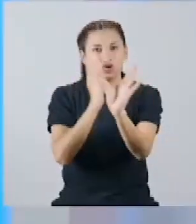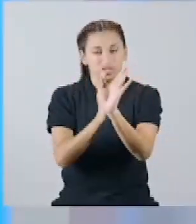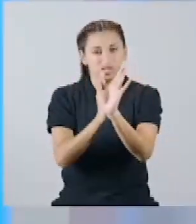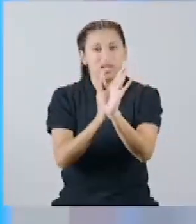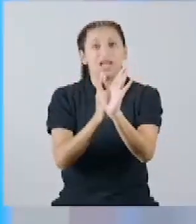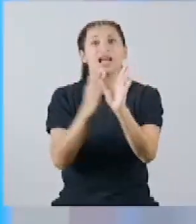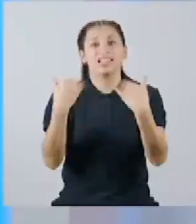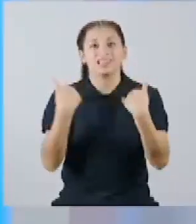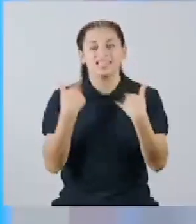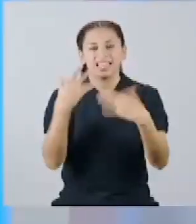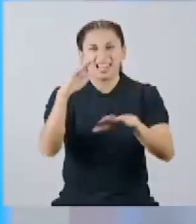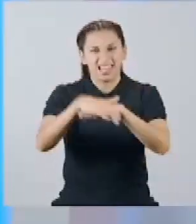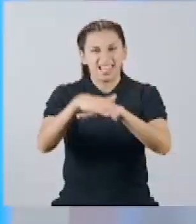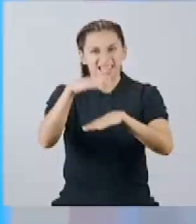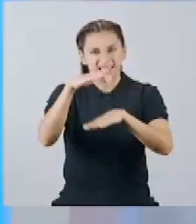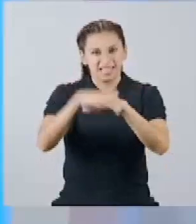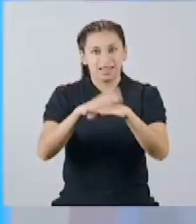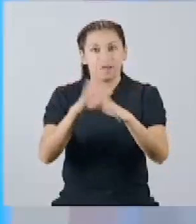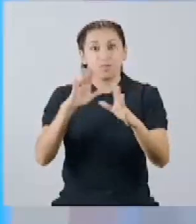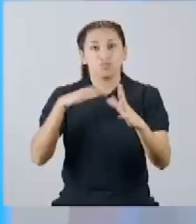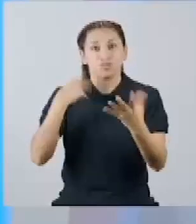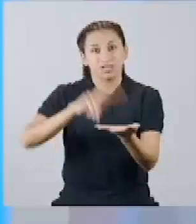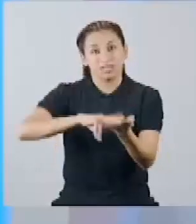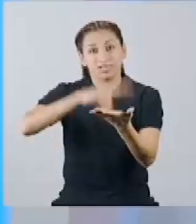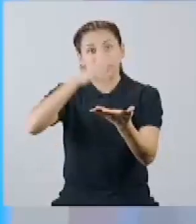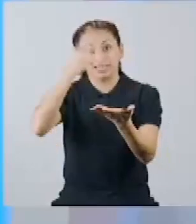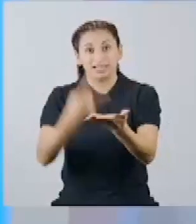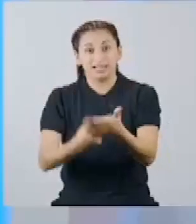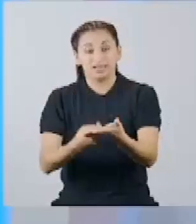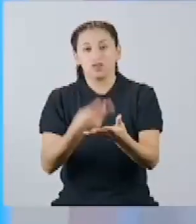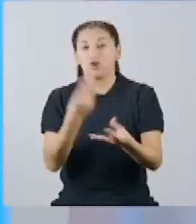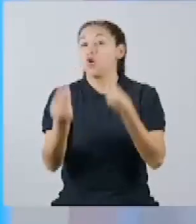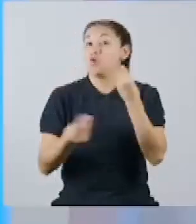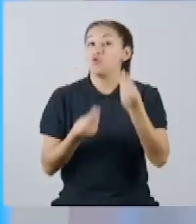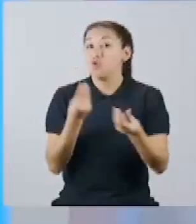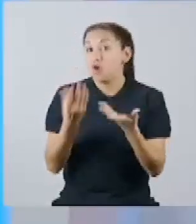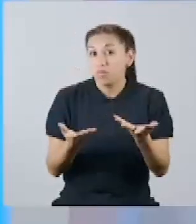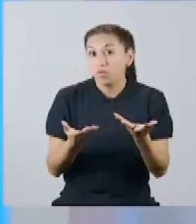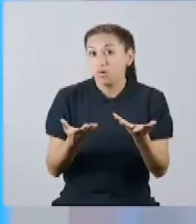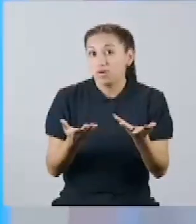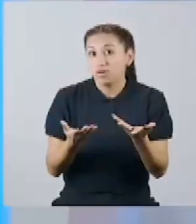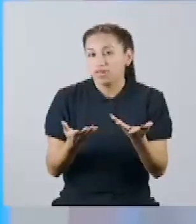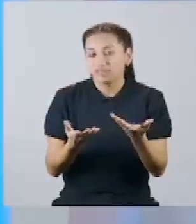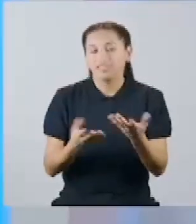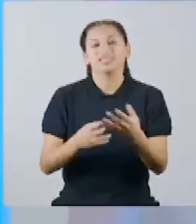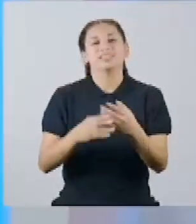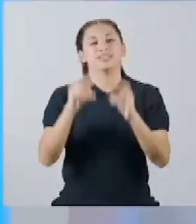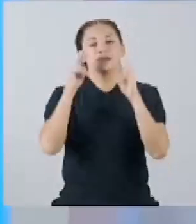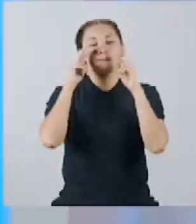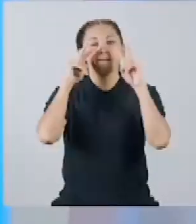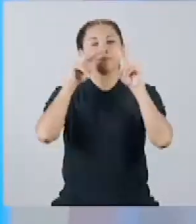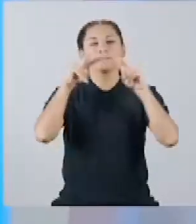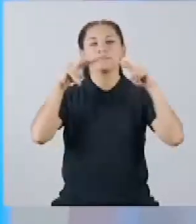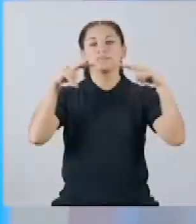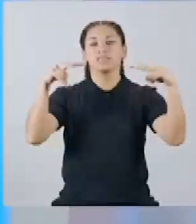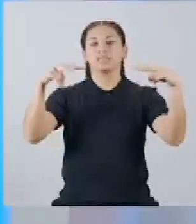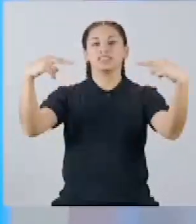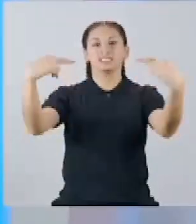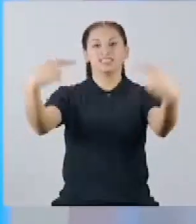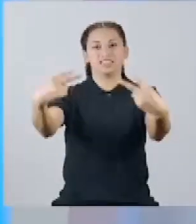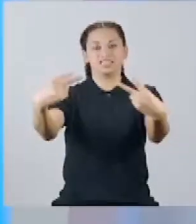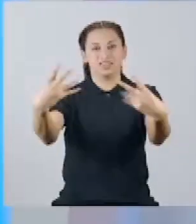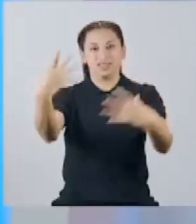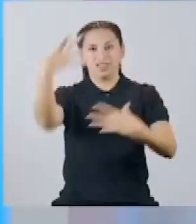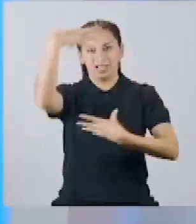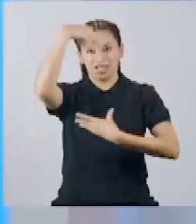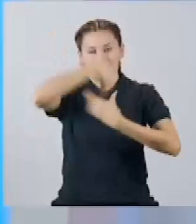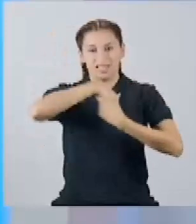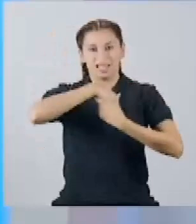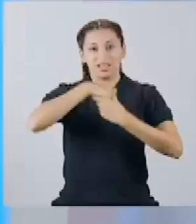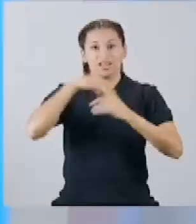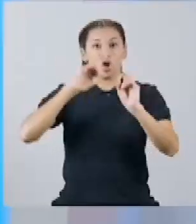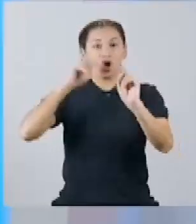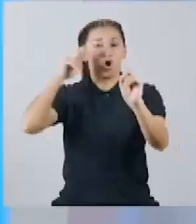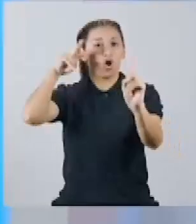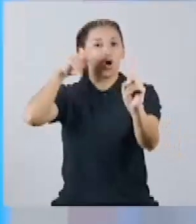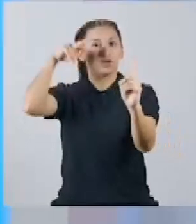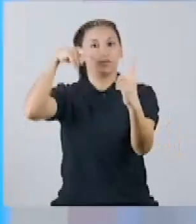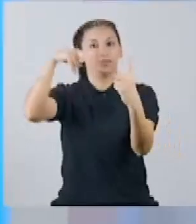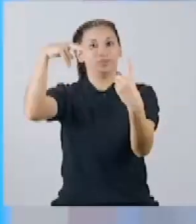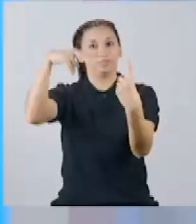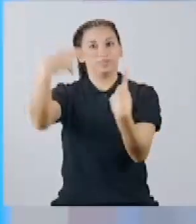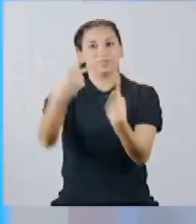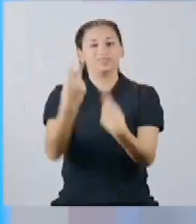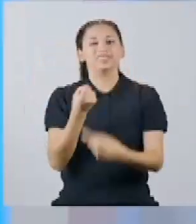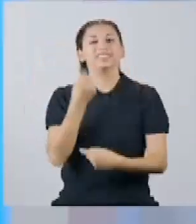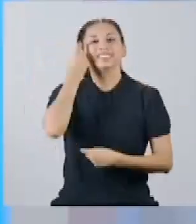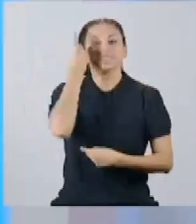del inglés y se puede traducir al español como visión interna, percepción o